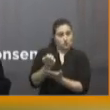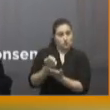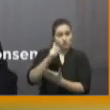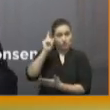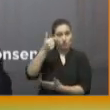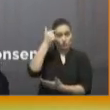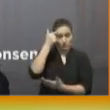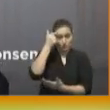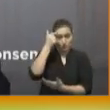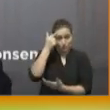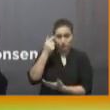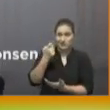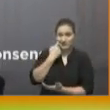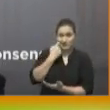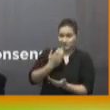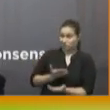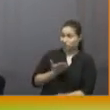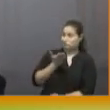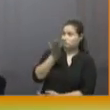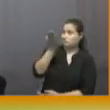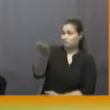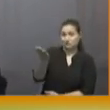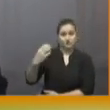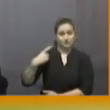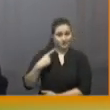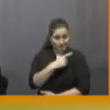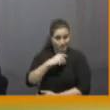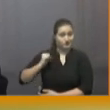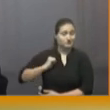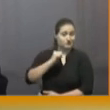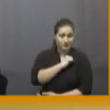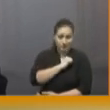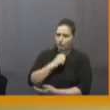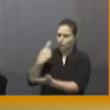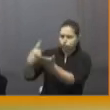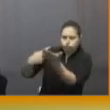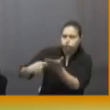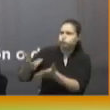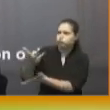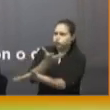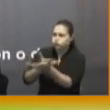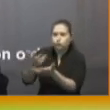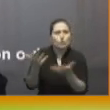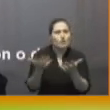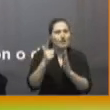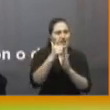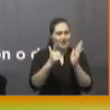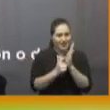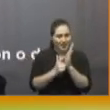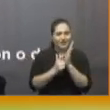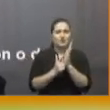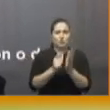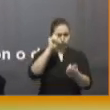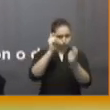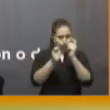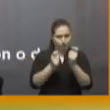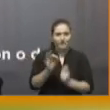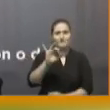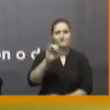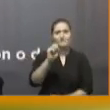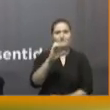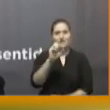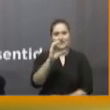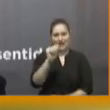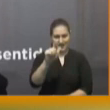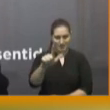pretendía conseguir con la reforma fiscal cómo lo van a hacer van a apretar un